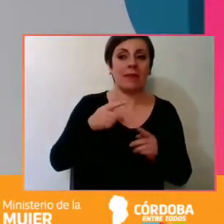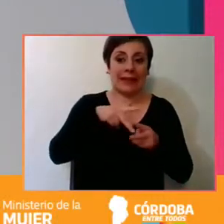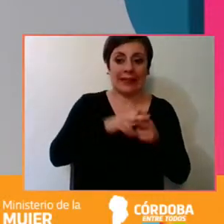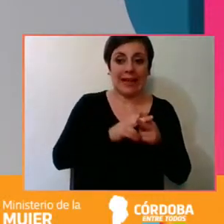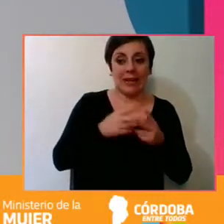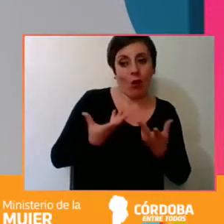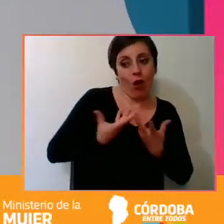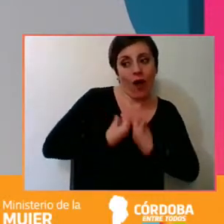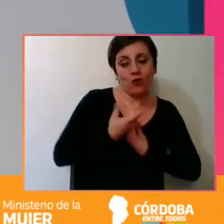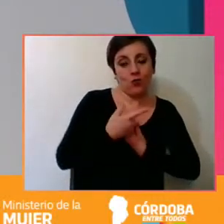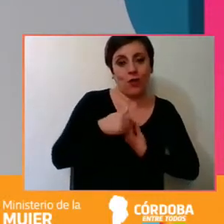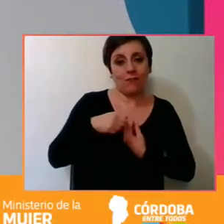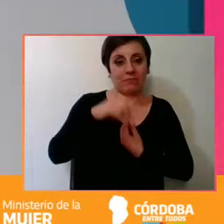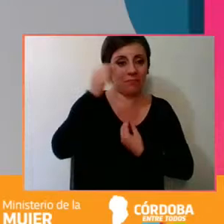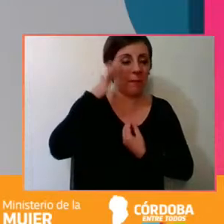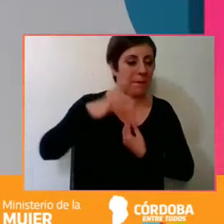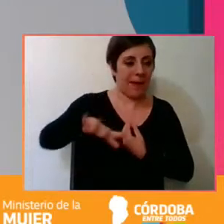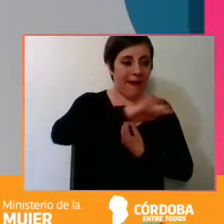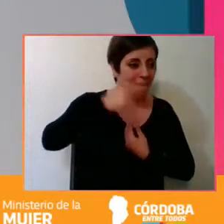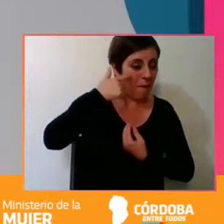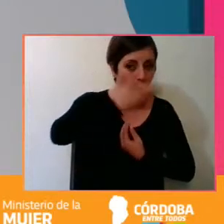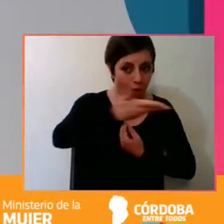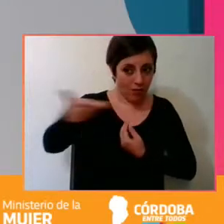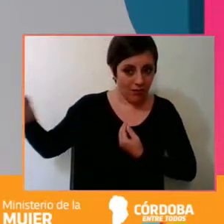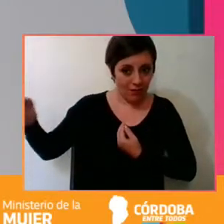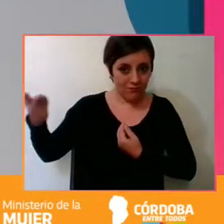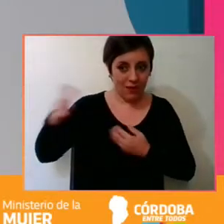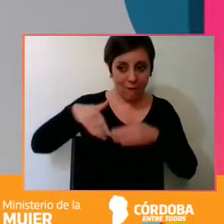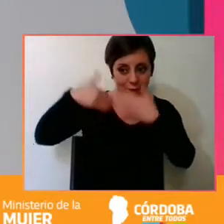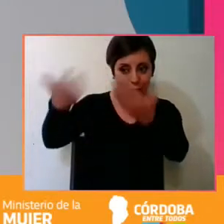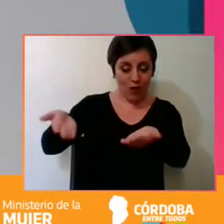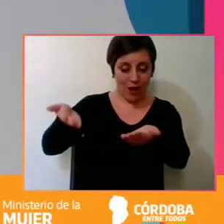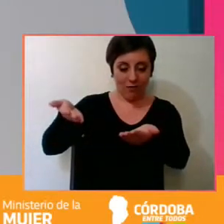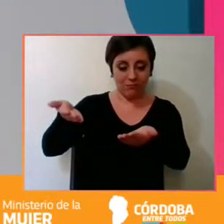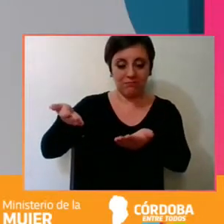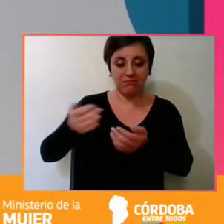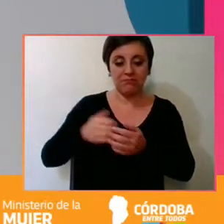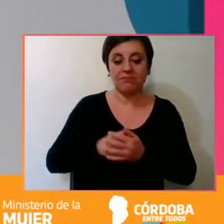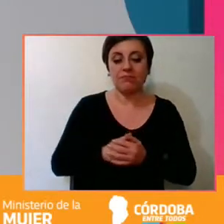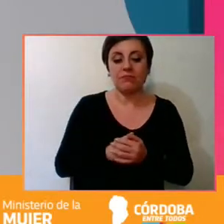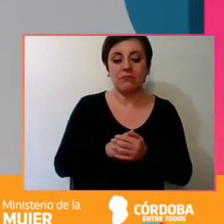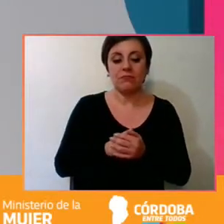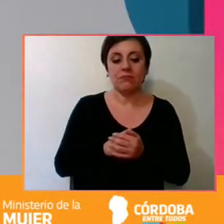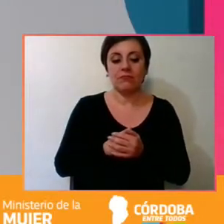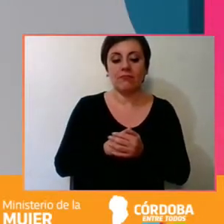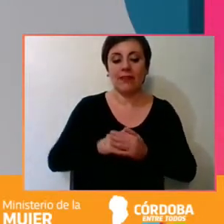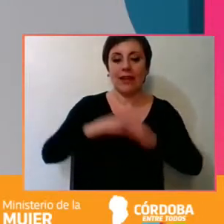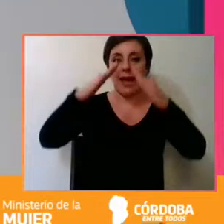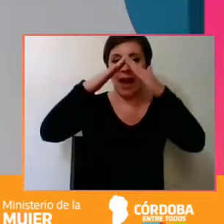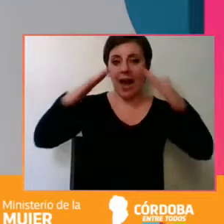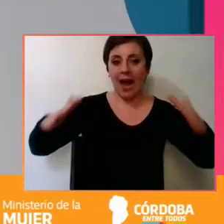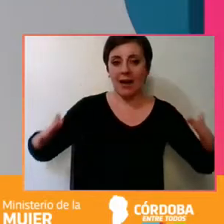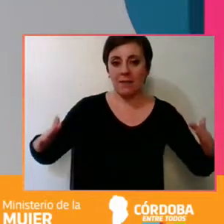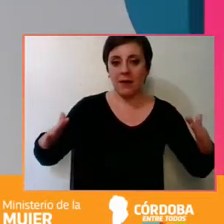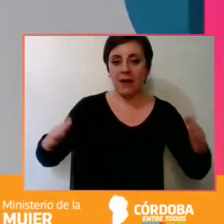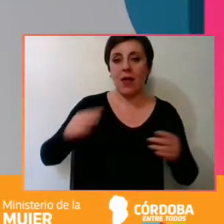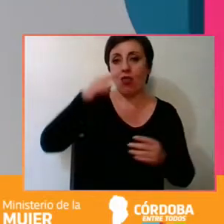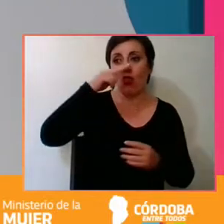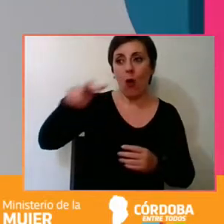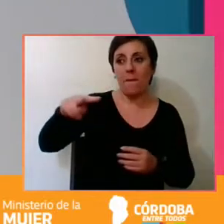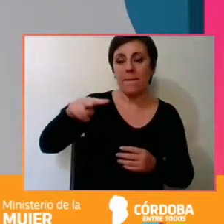para llegar al parque, en el parque exterior de esta universidad, había una carpa con capacidad para 2.000